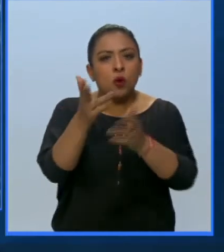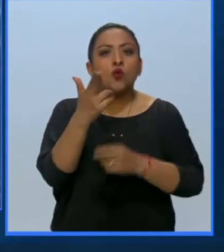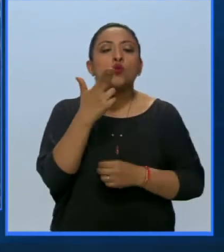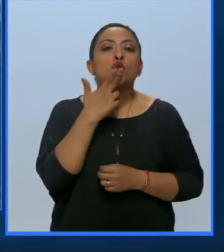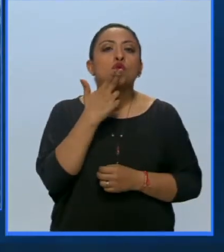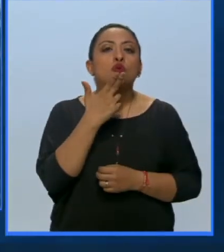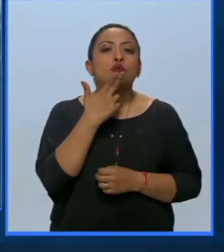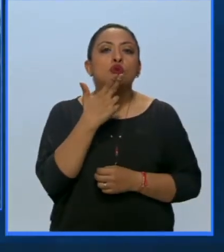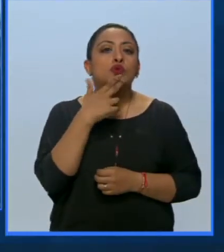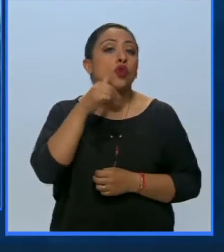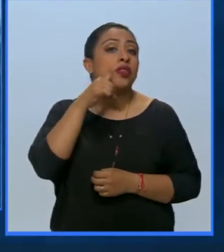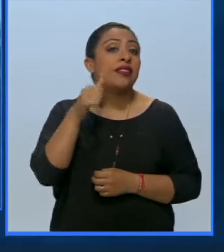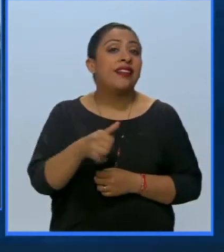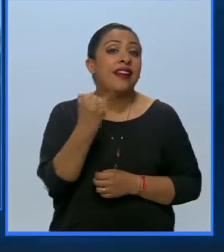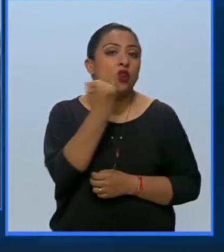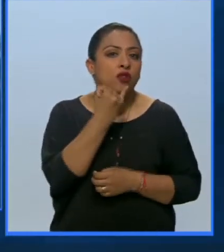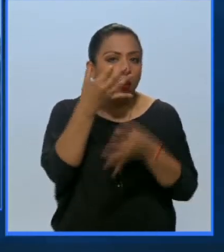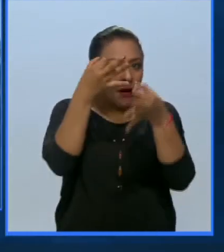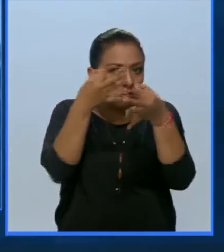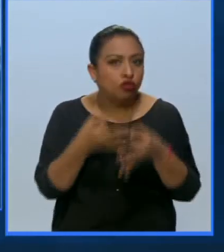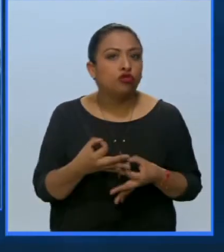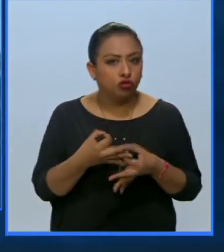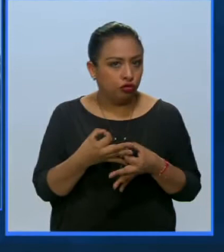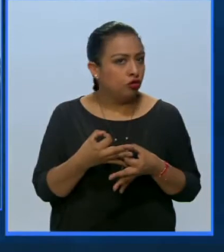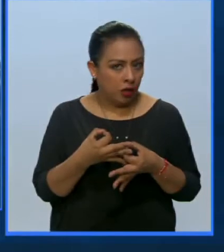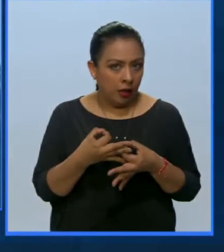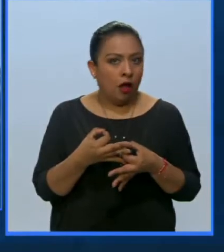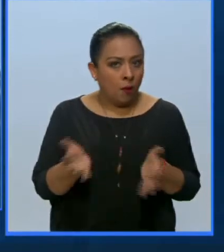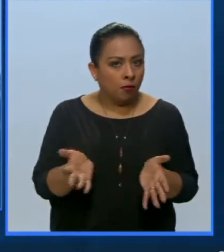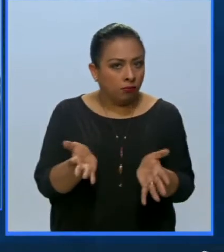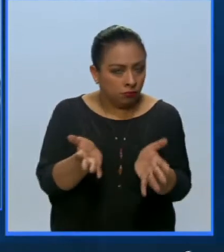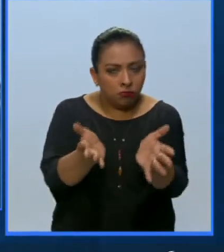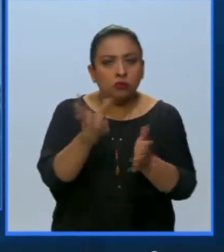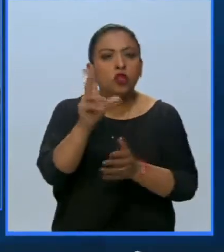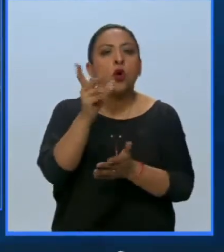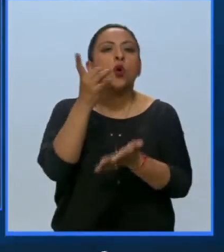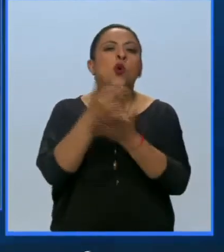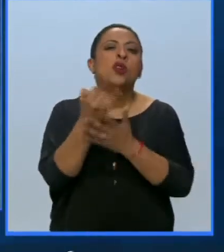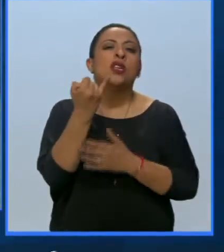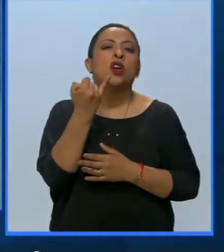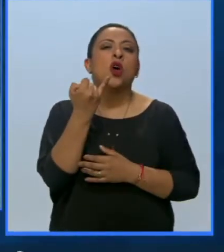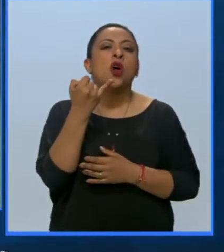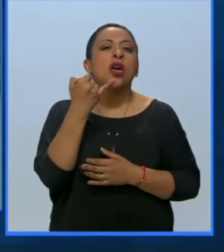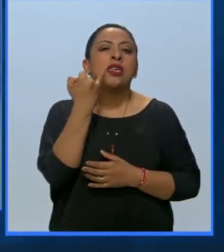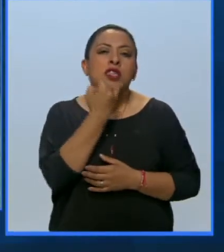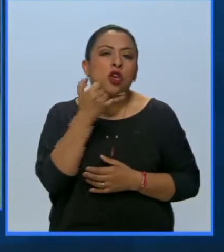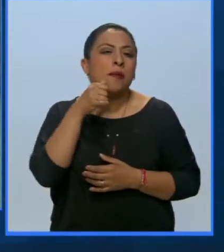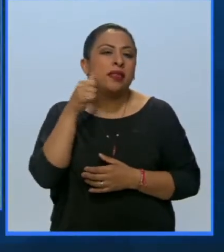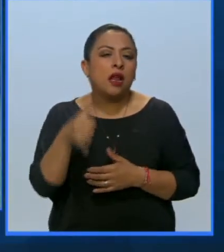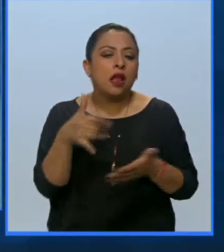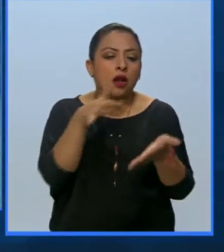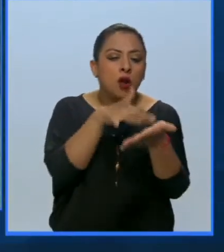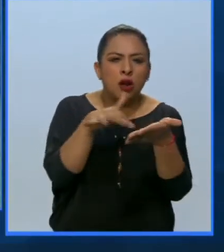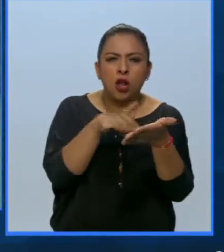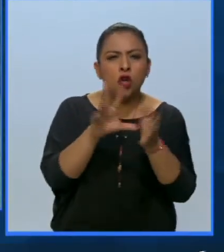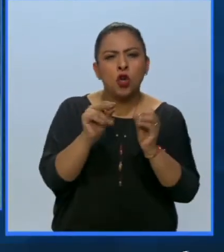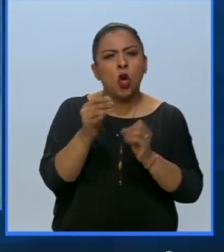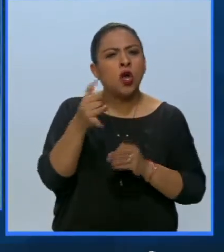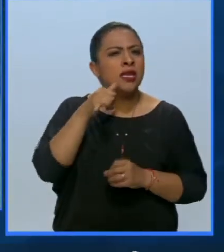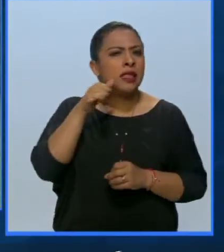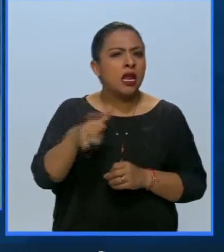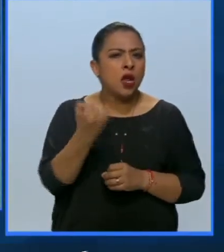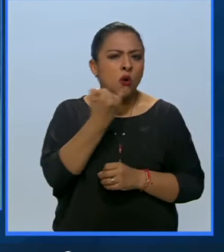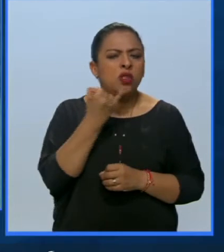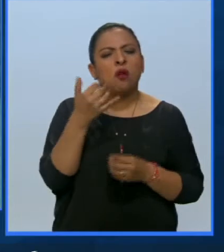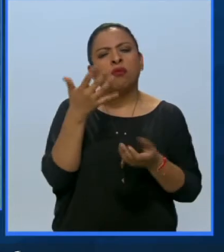uso de un italiano real, o sea, no solo un italiano literario, sino el italiano de todos los días en